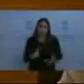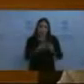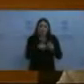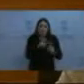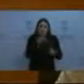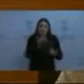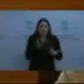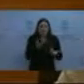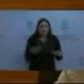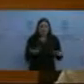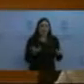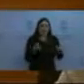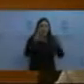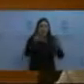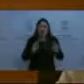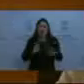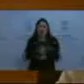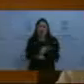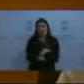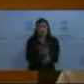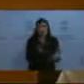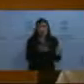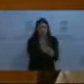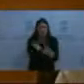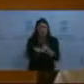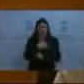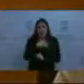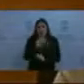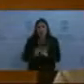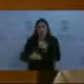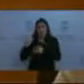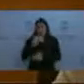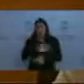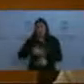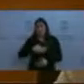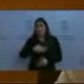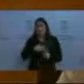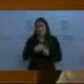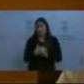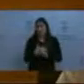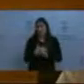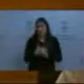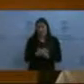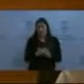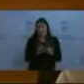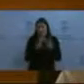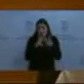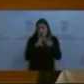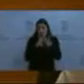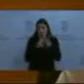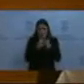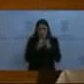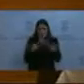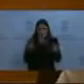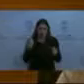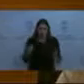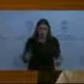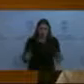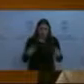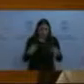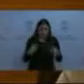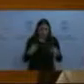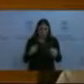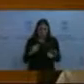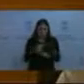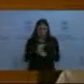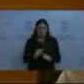para dar lecciones en materia de financiación, después de que dejaron el estado del bienestar al borde de la quiebra. Congelaron las pensiones, recortaron prestaciones,